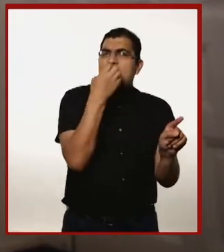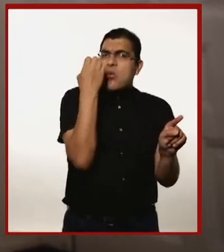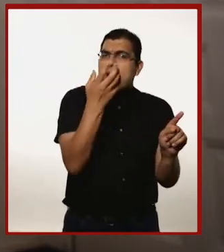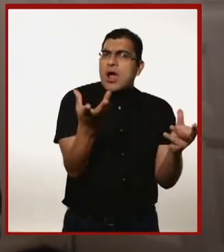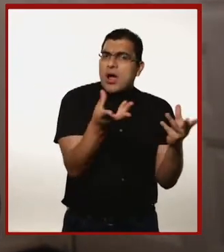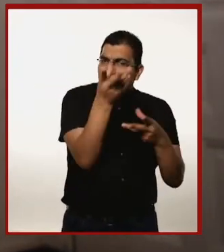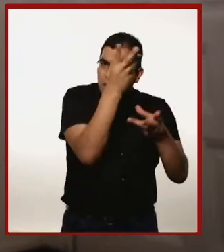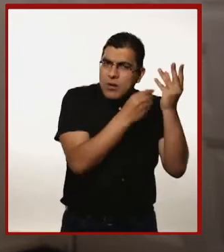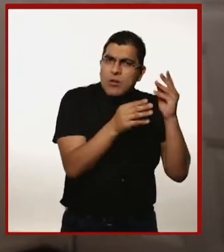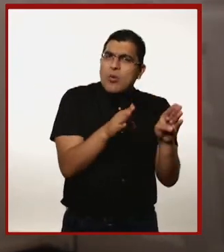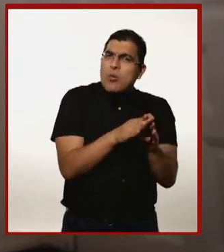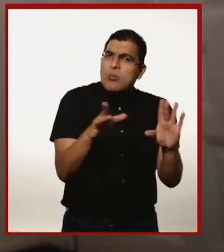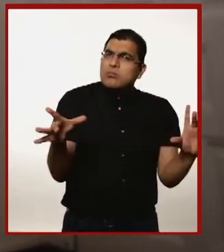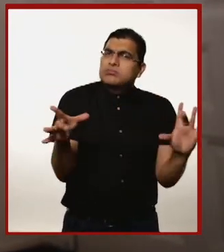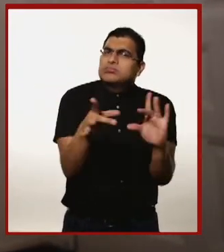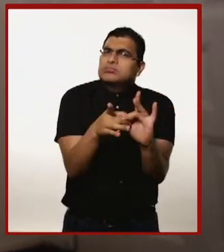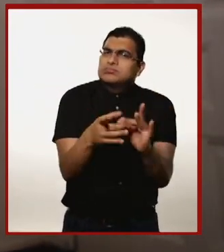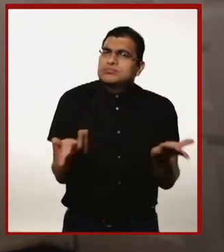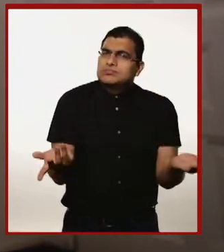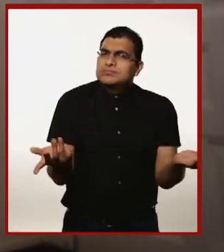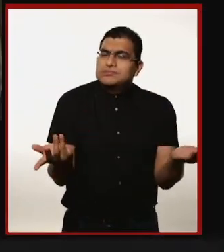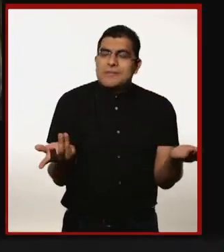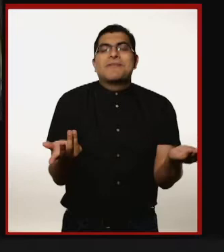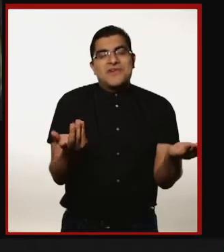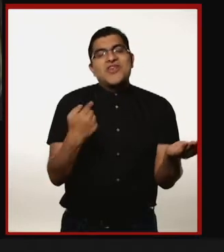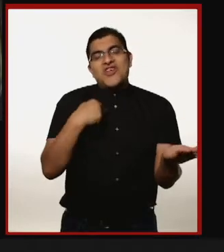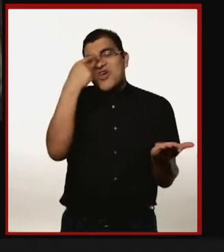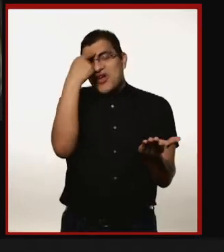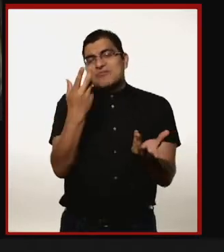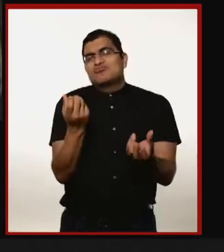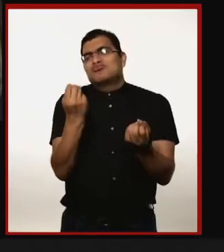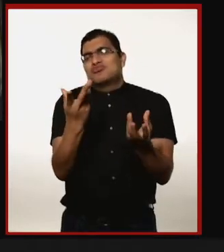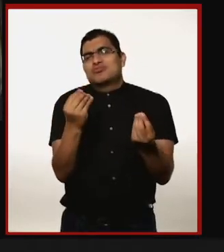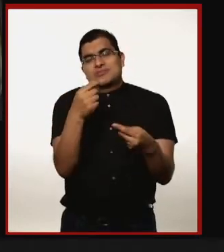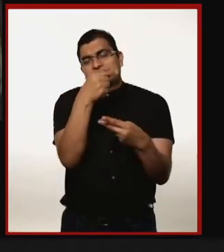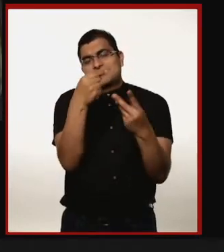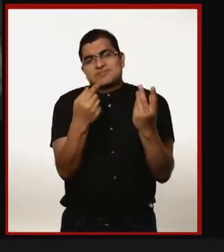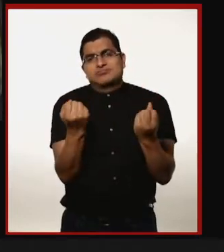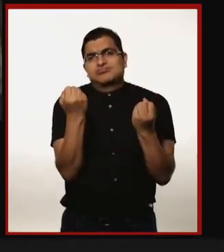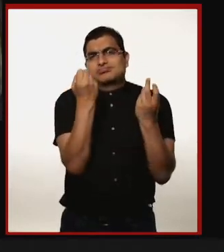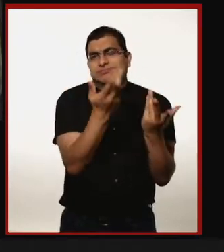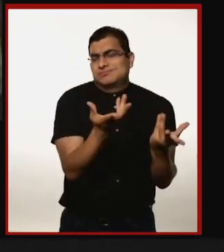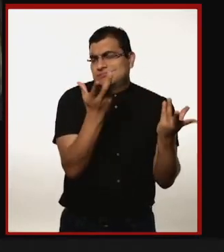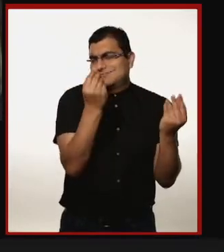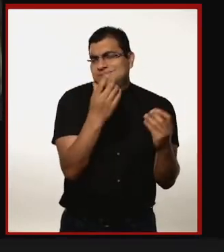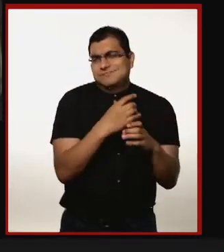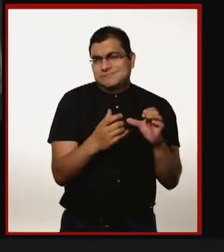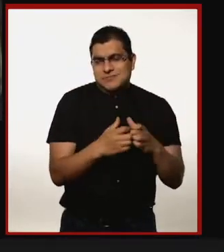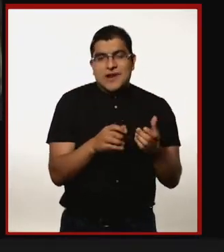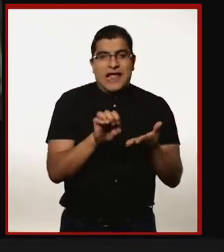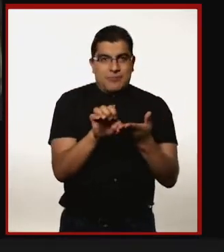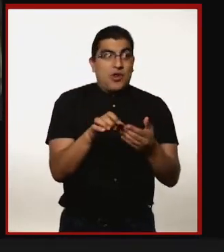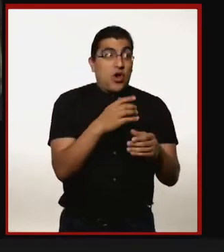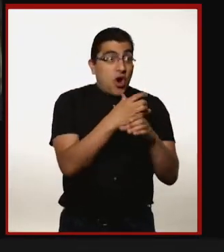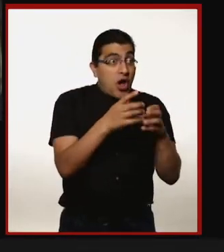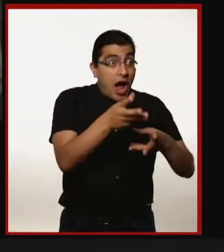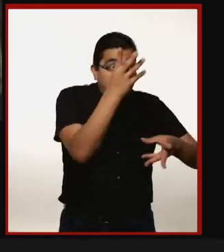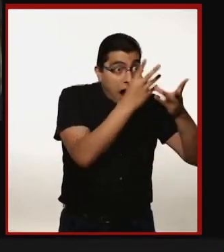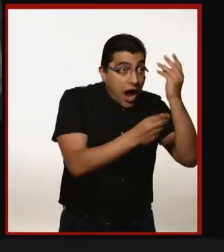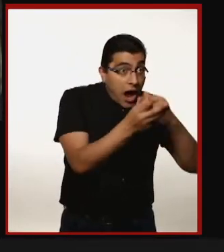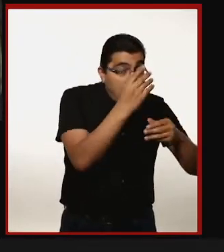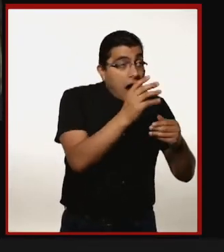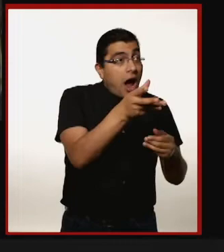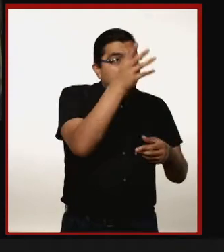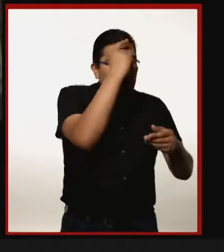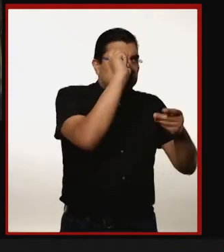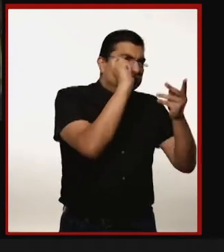los aprendizajes que construimos en la escuela? Yo creo que aporta muchos retos. Por un lado, de volver práctica